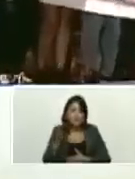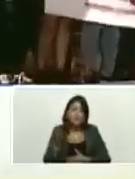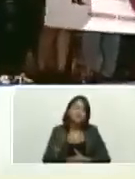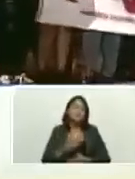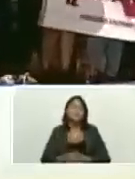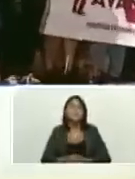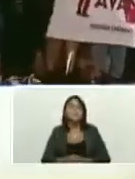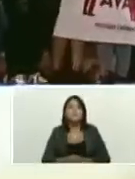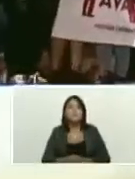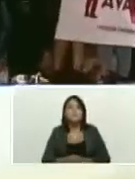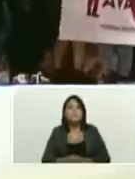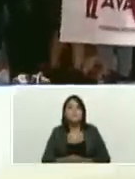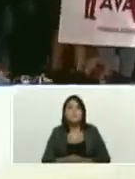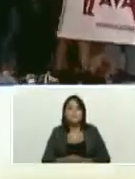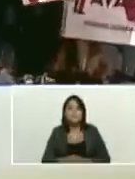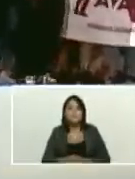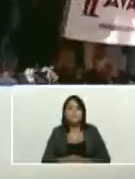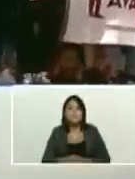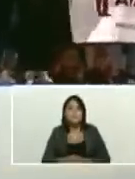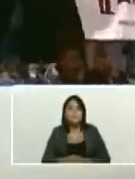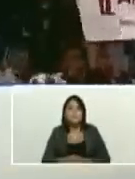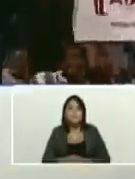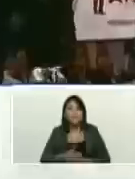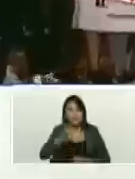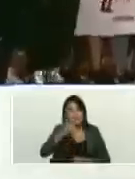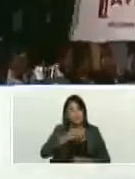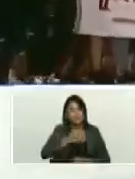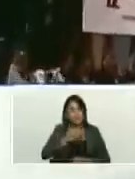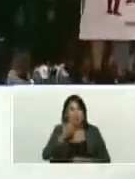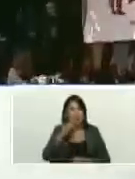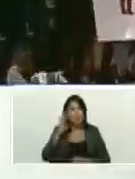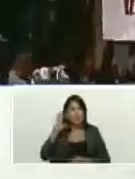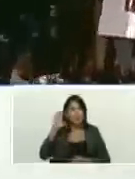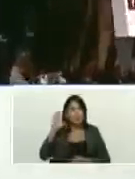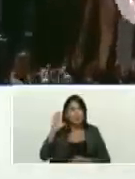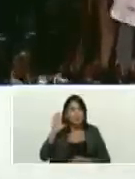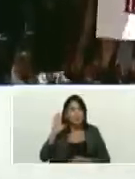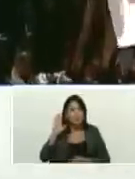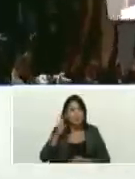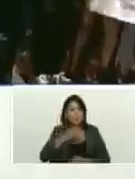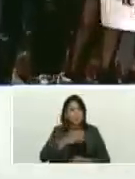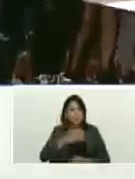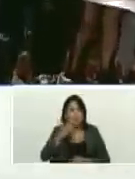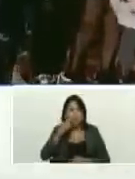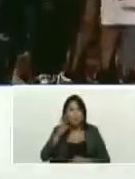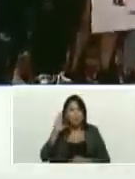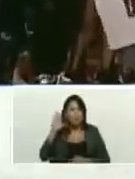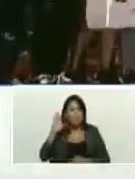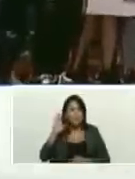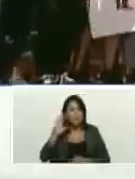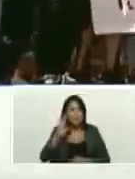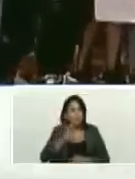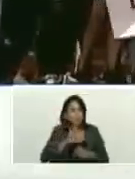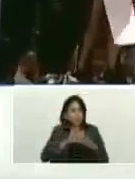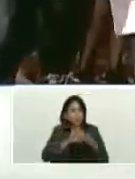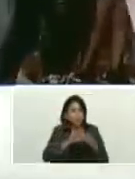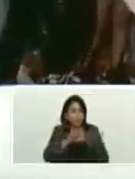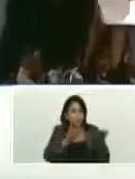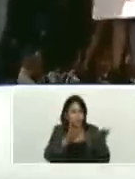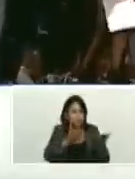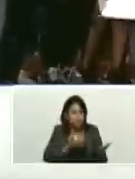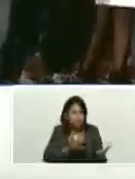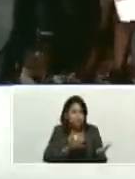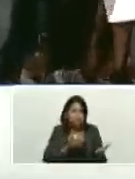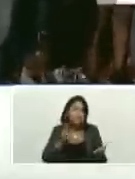Guayana. Y mi compromiso permanente, Ángel Marcano, mi compromiso bolivariano con el pueblo del